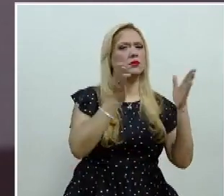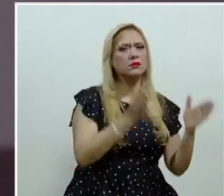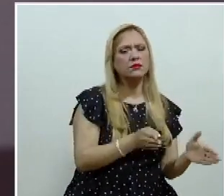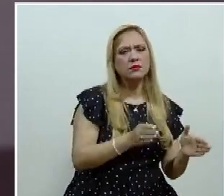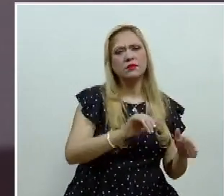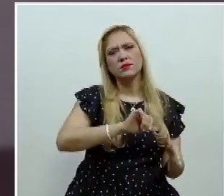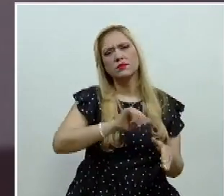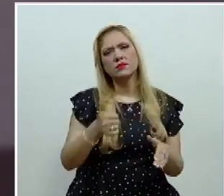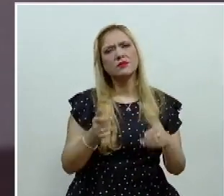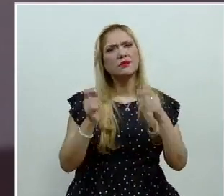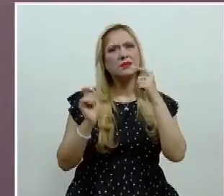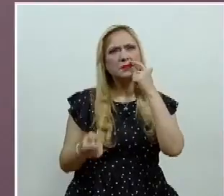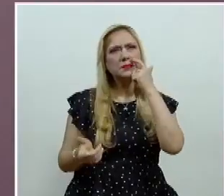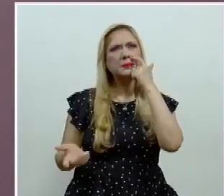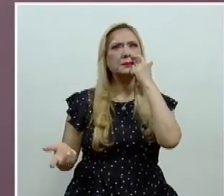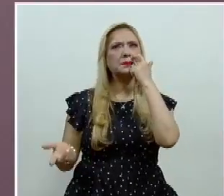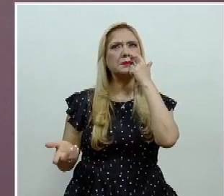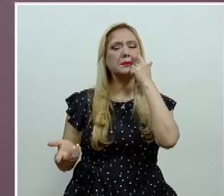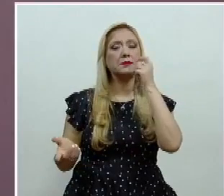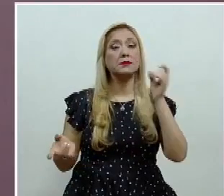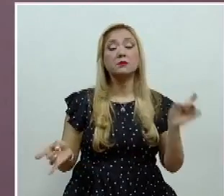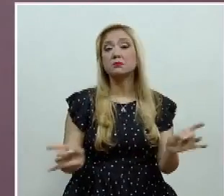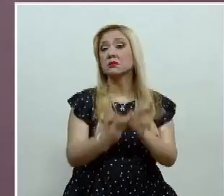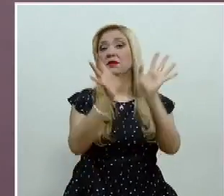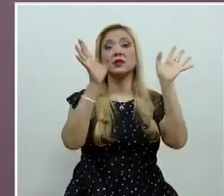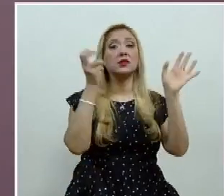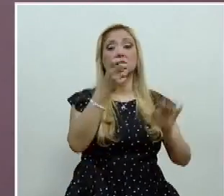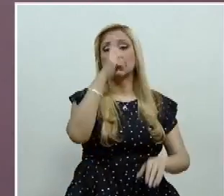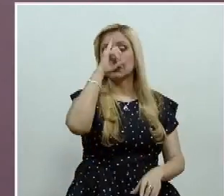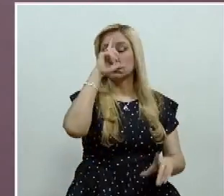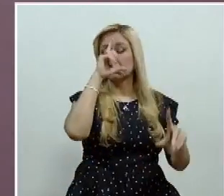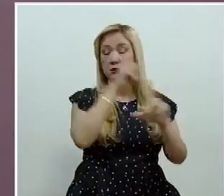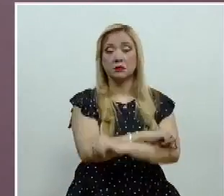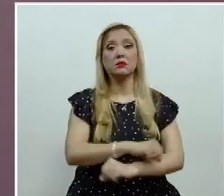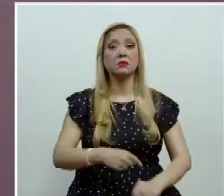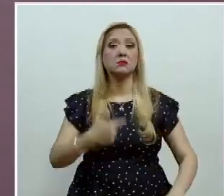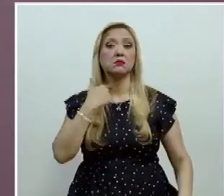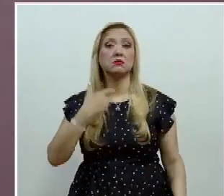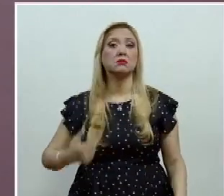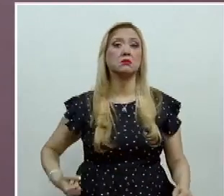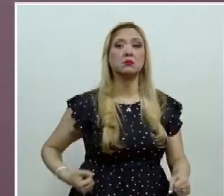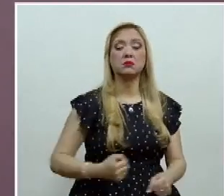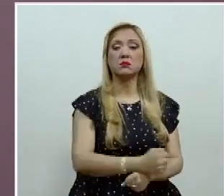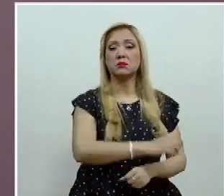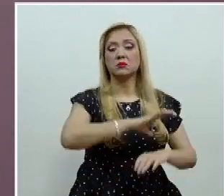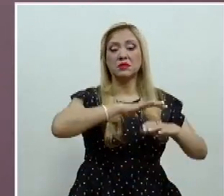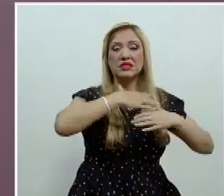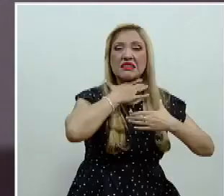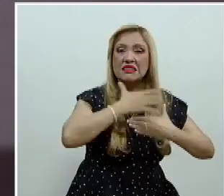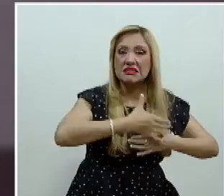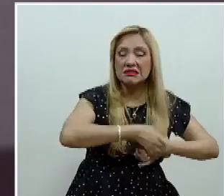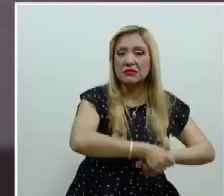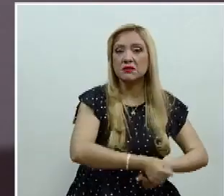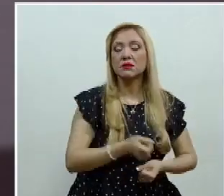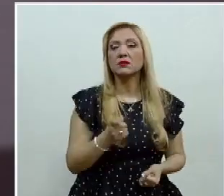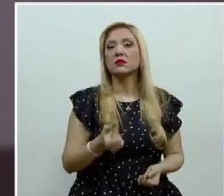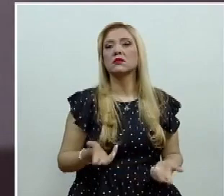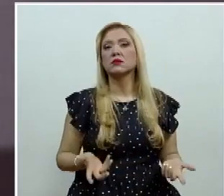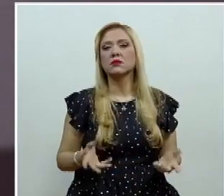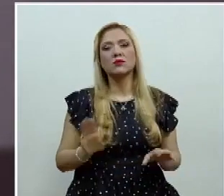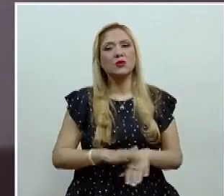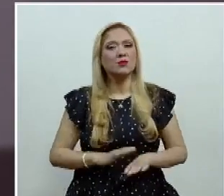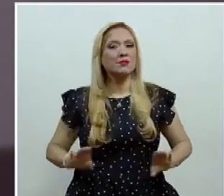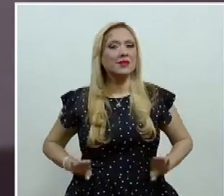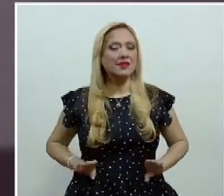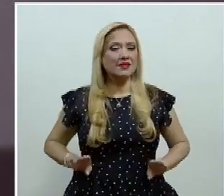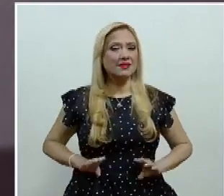propiamente en ese momento en el que se dio el feminicidio. Todo esto que tiene que ver con una relación de